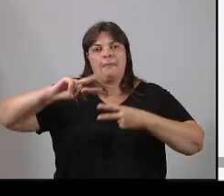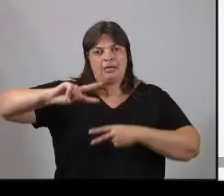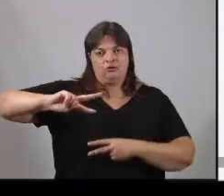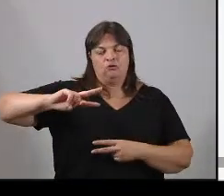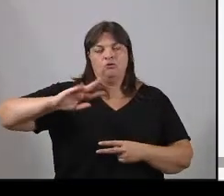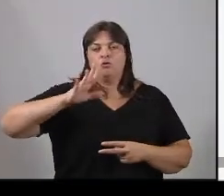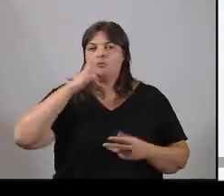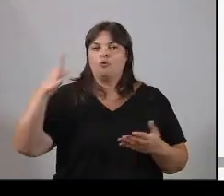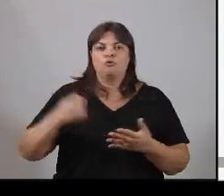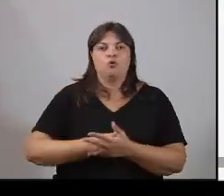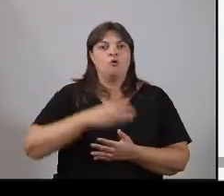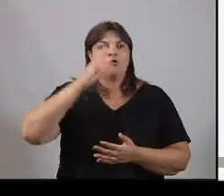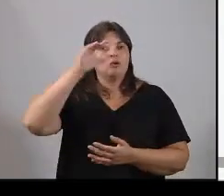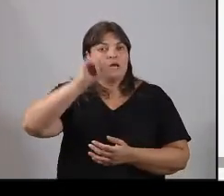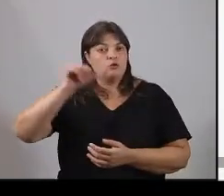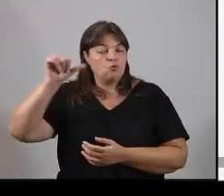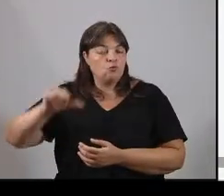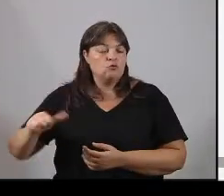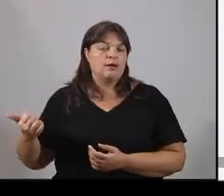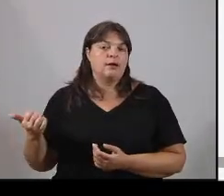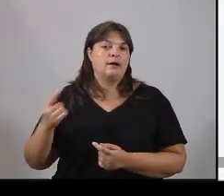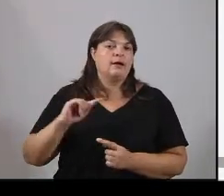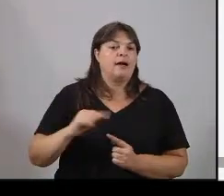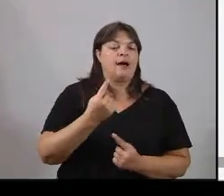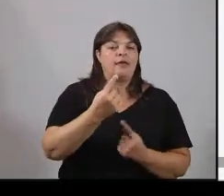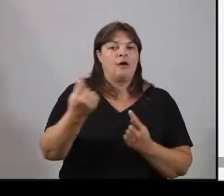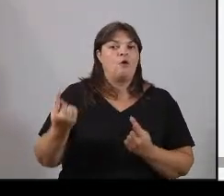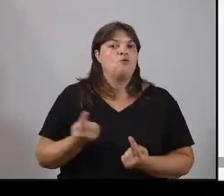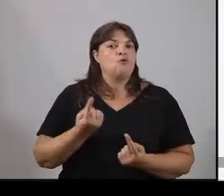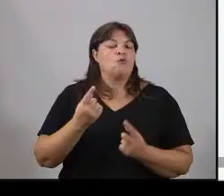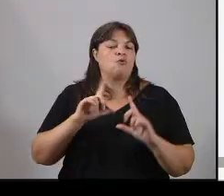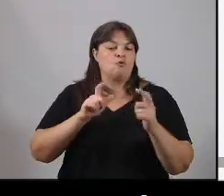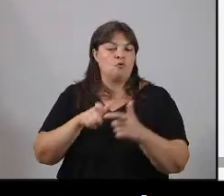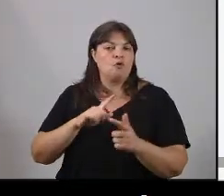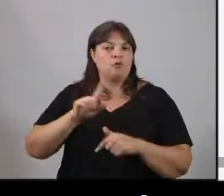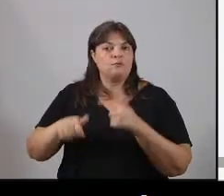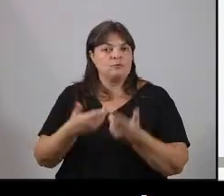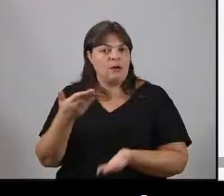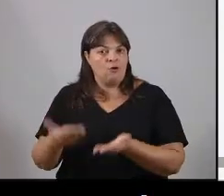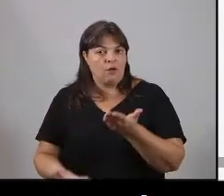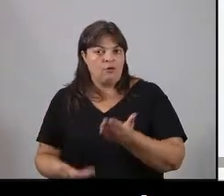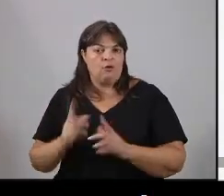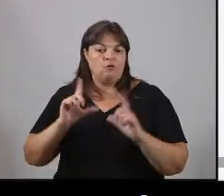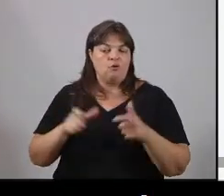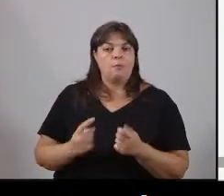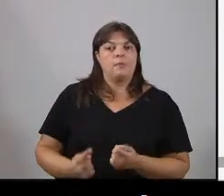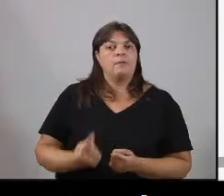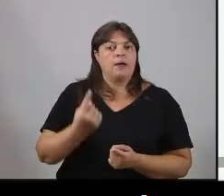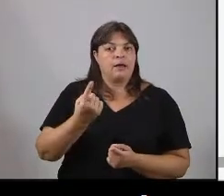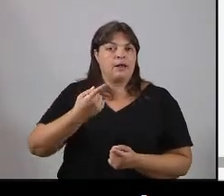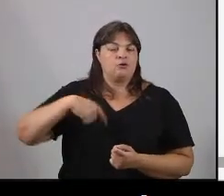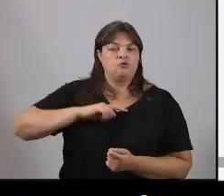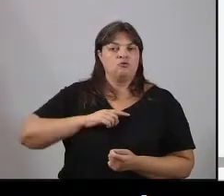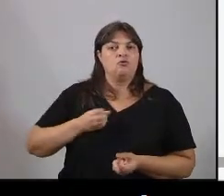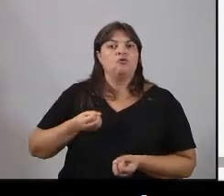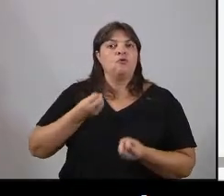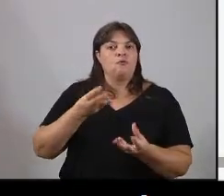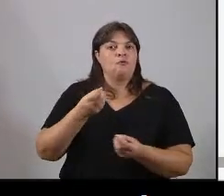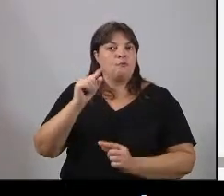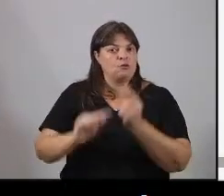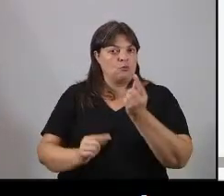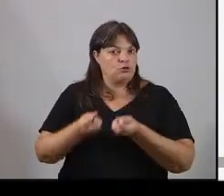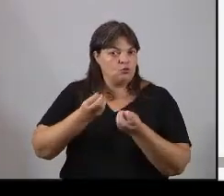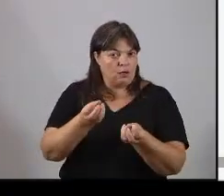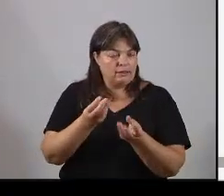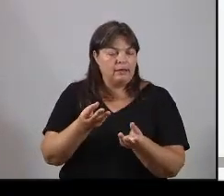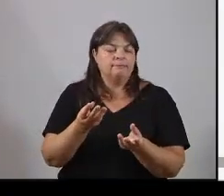todos. Entiendo que cada uno hará valoraciones después de esas reuniones. En esta primera reunión le vamos a trasladar los datos del presupuesto